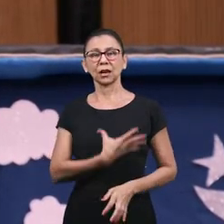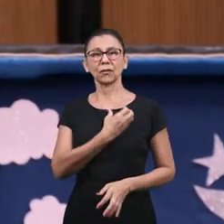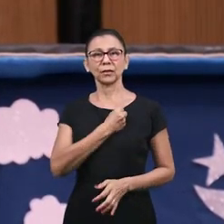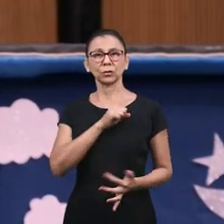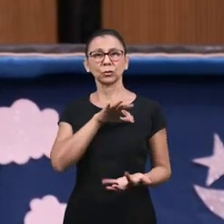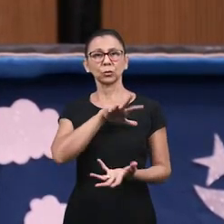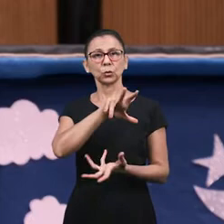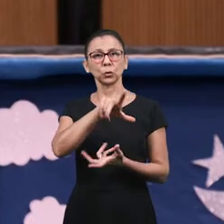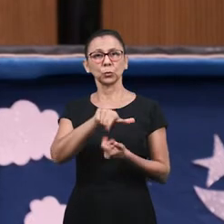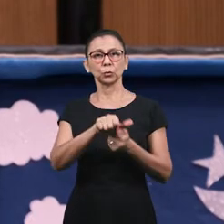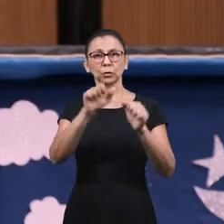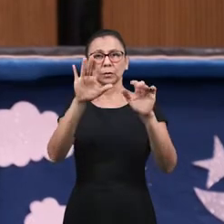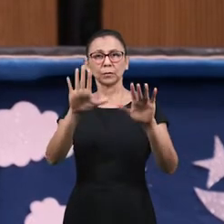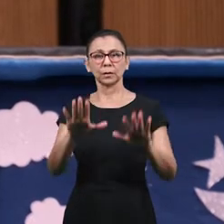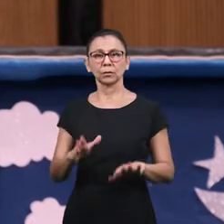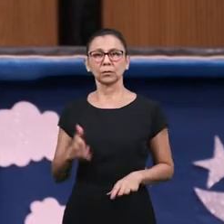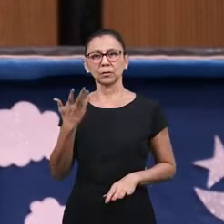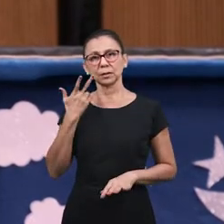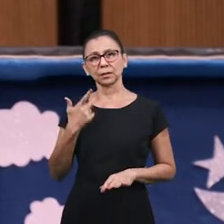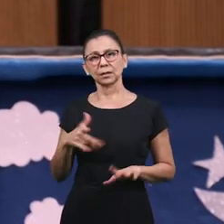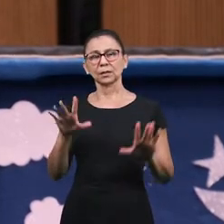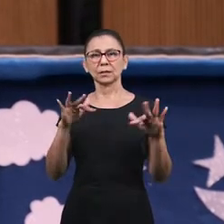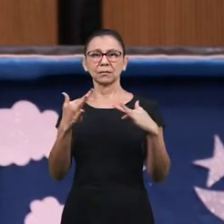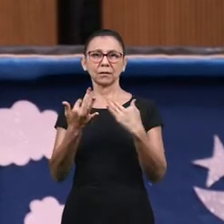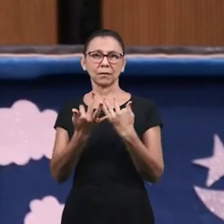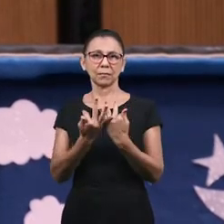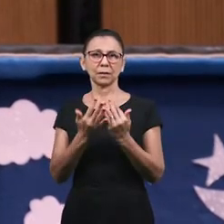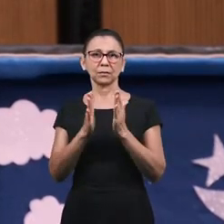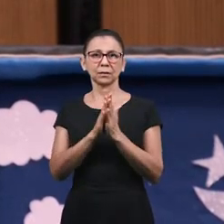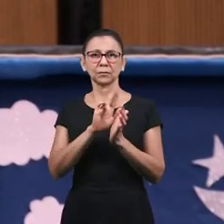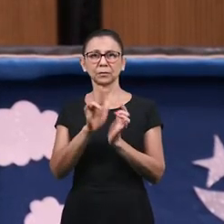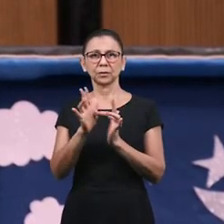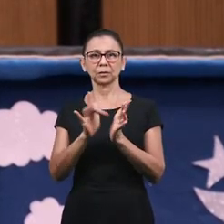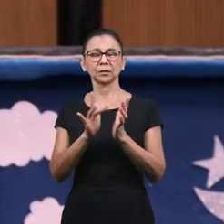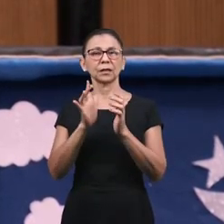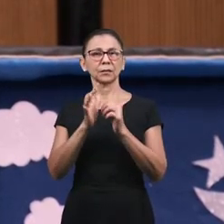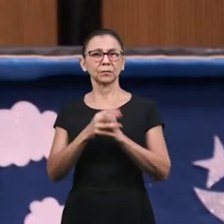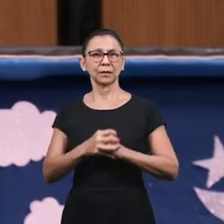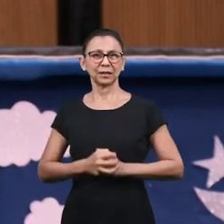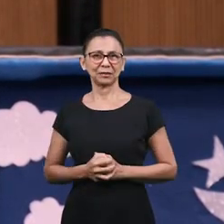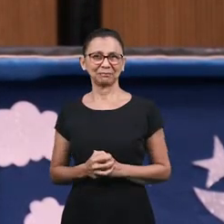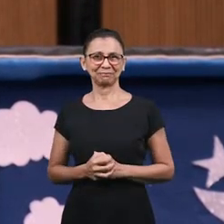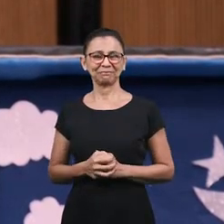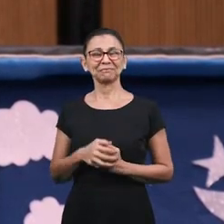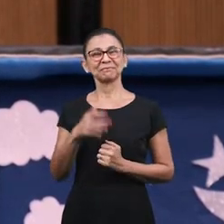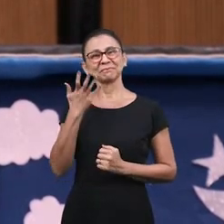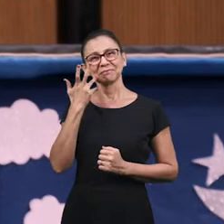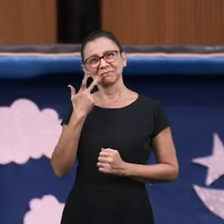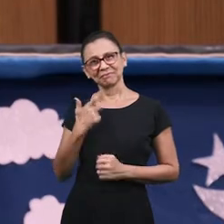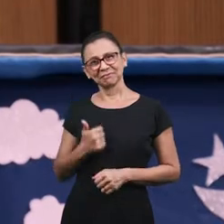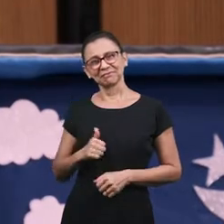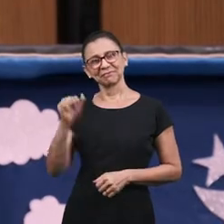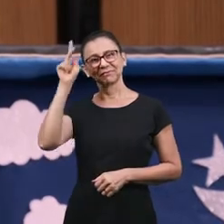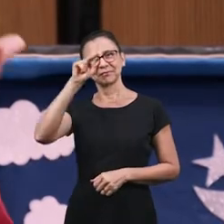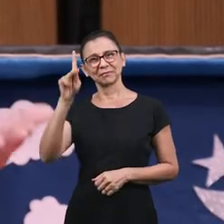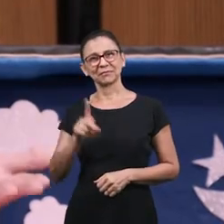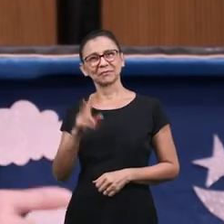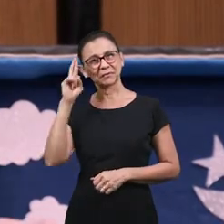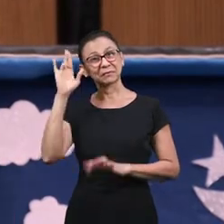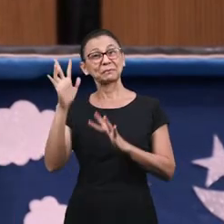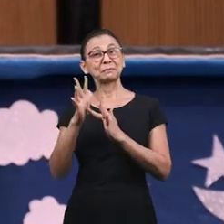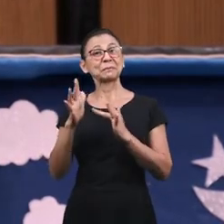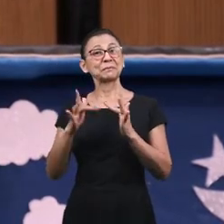niños y a sus familias. Nosotros oramos en nombre de Jesús. Amén. Niños, la paz del